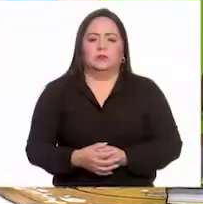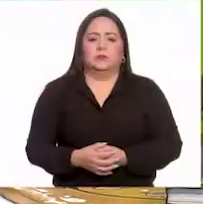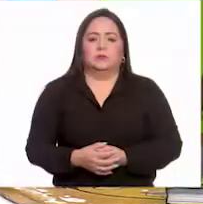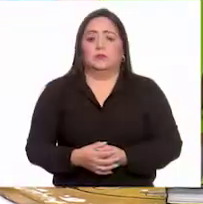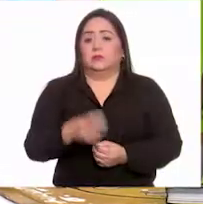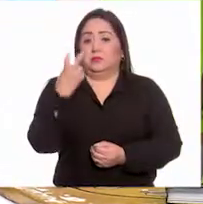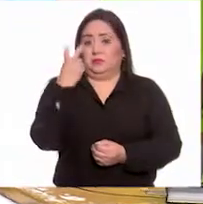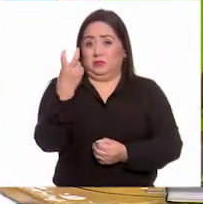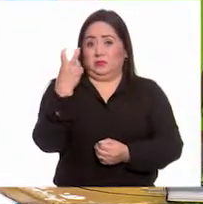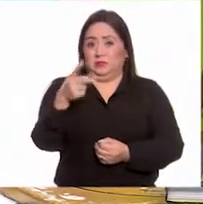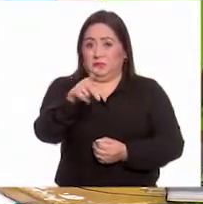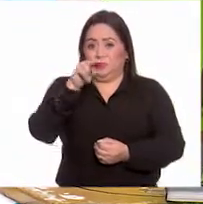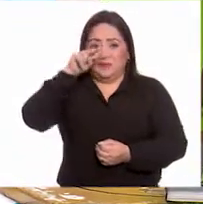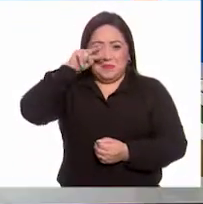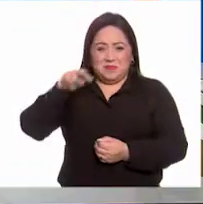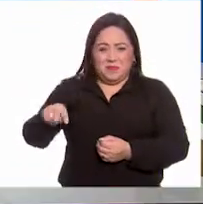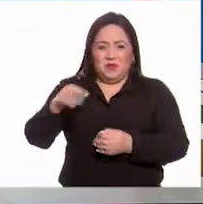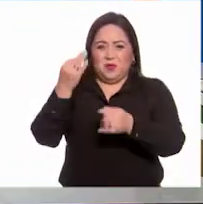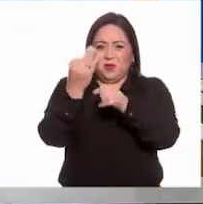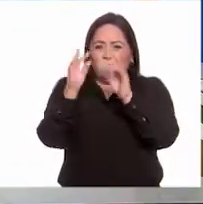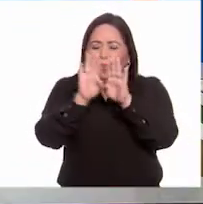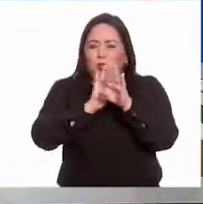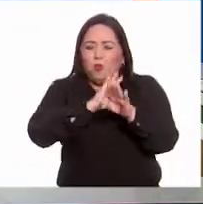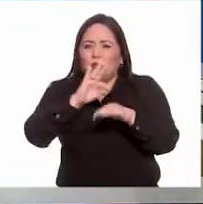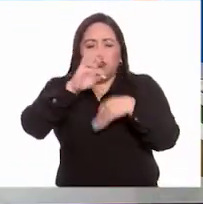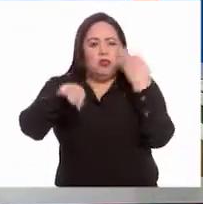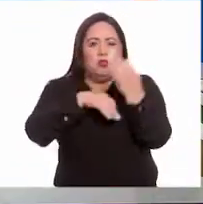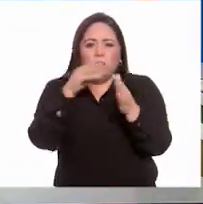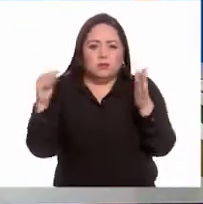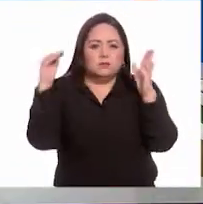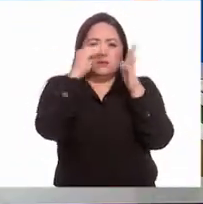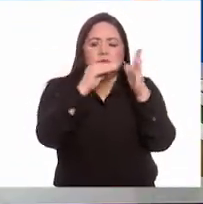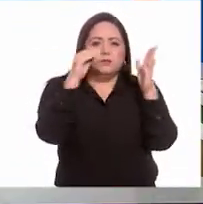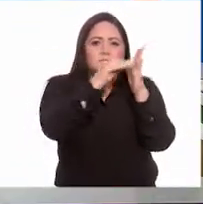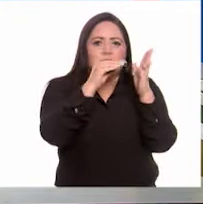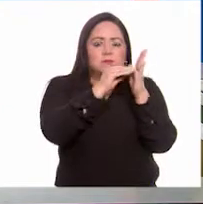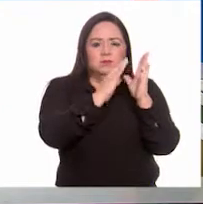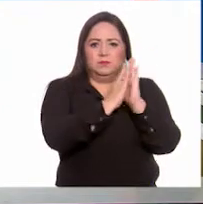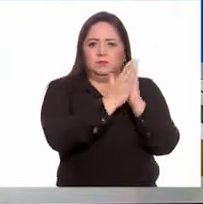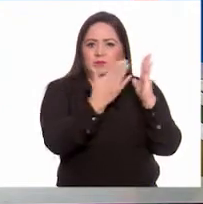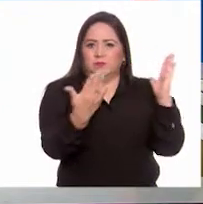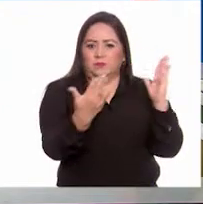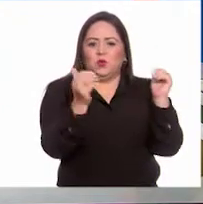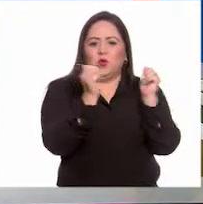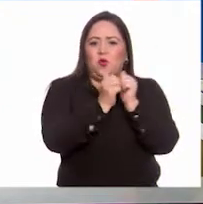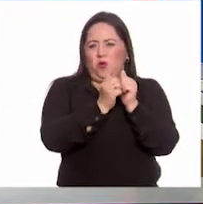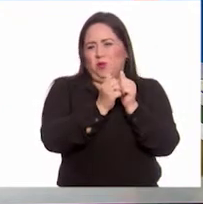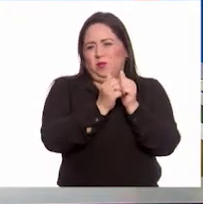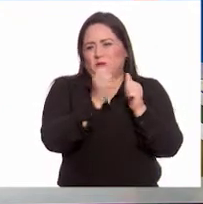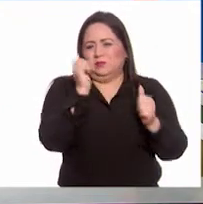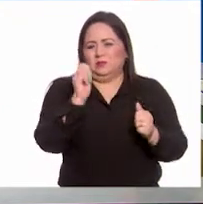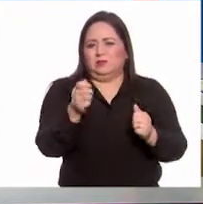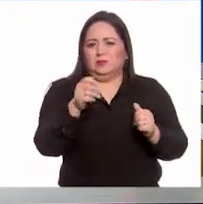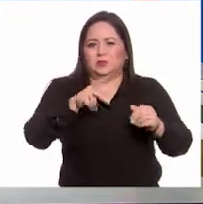Entonces, pues ahí es donde podemos integrar todos estos saberes comunitarios con en nuestro trabajo diario